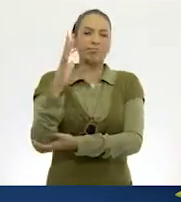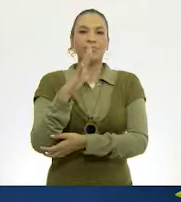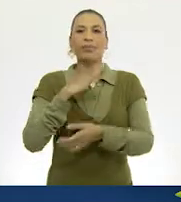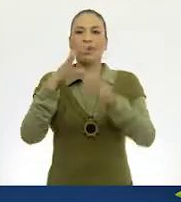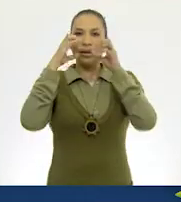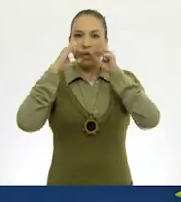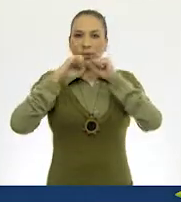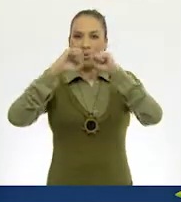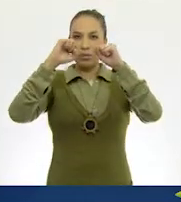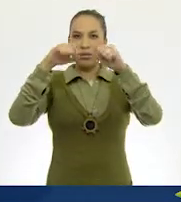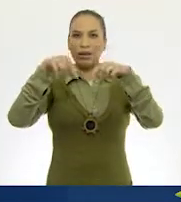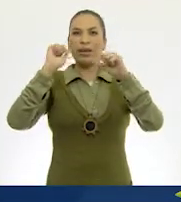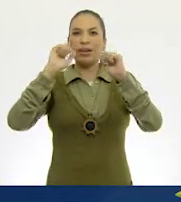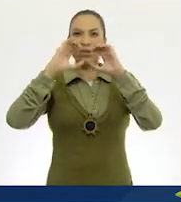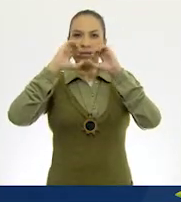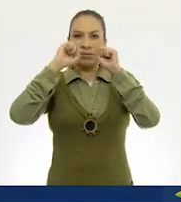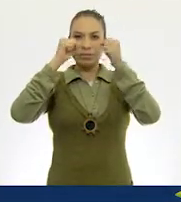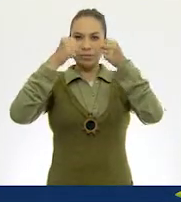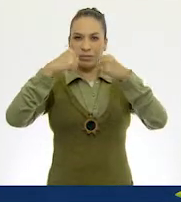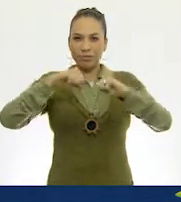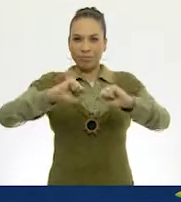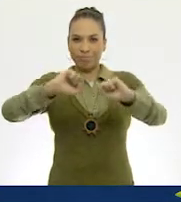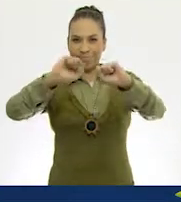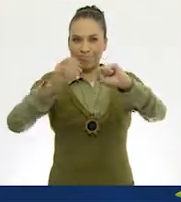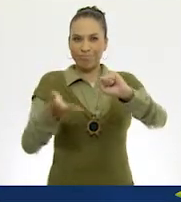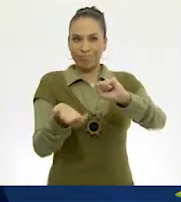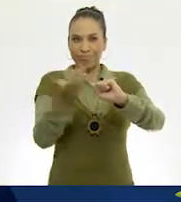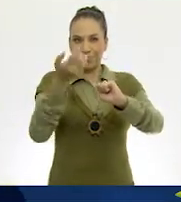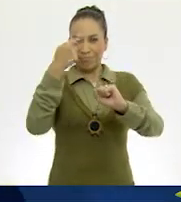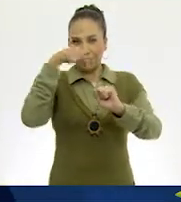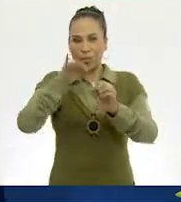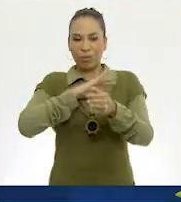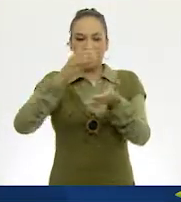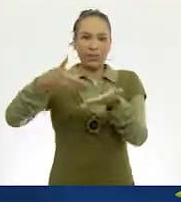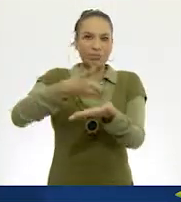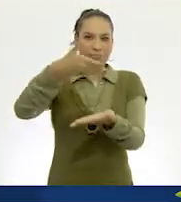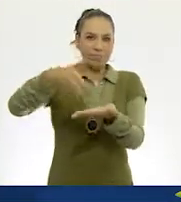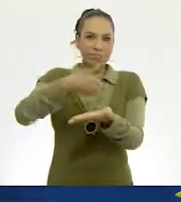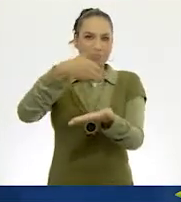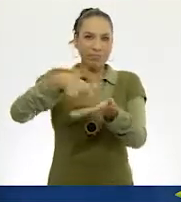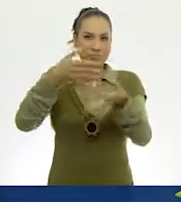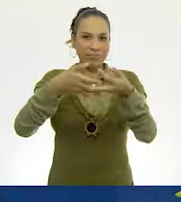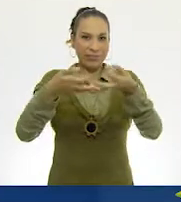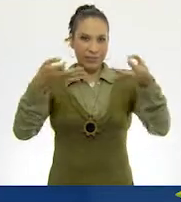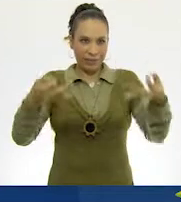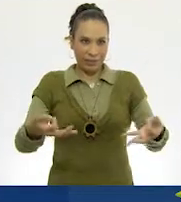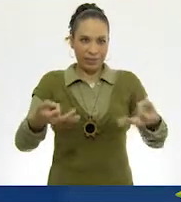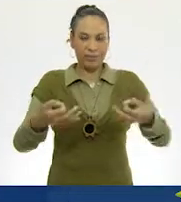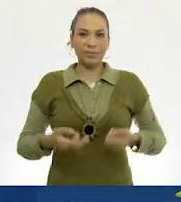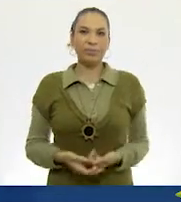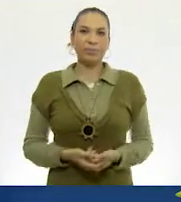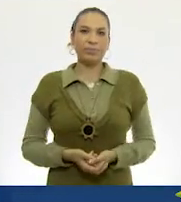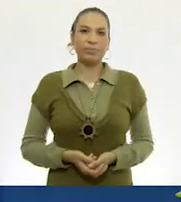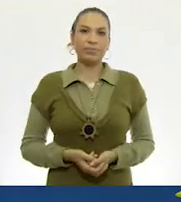colmillos con terminación en forma de pala que le permitían excavar en la tierra.